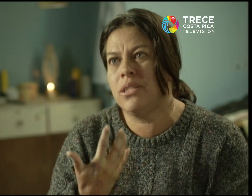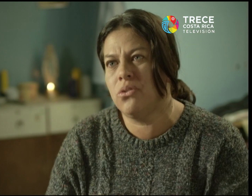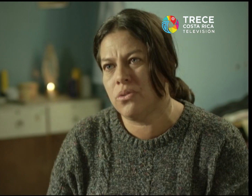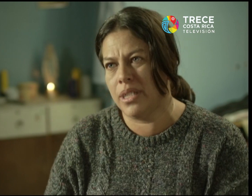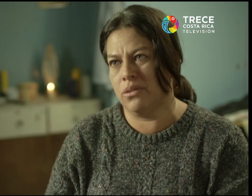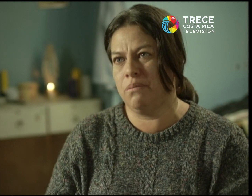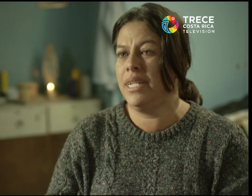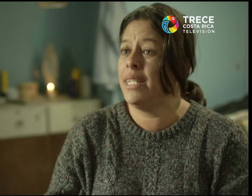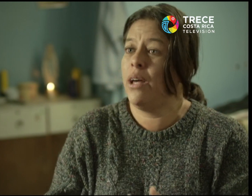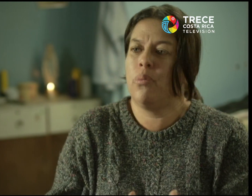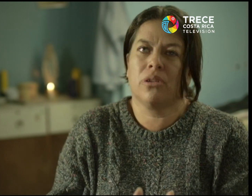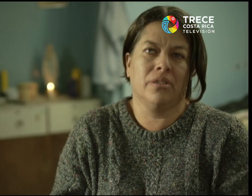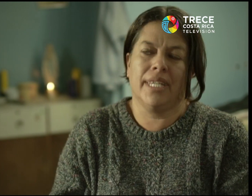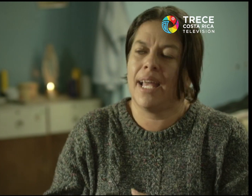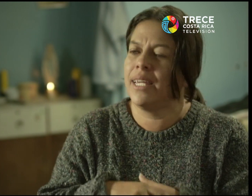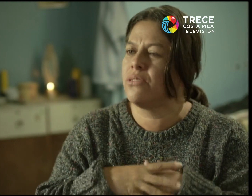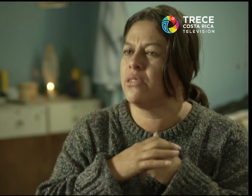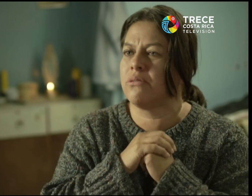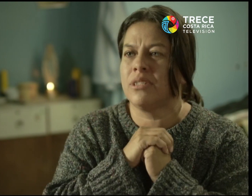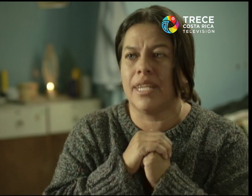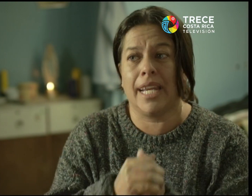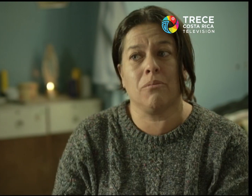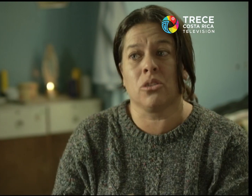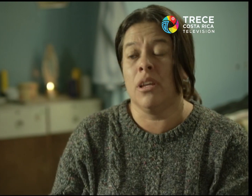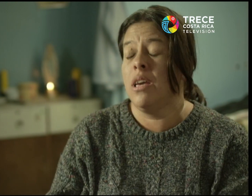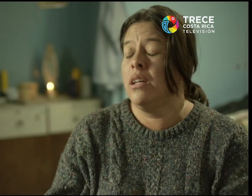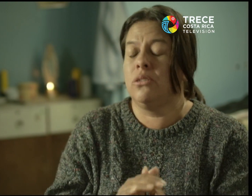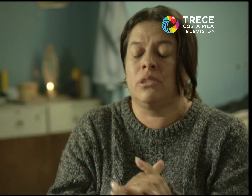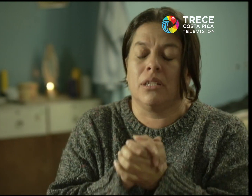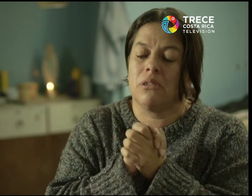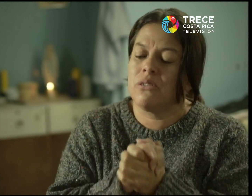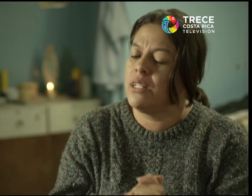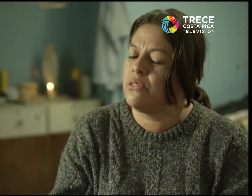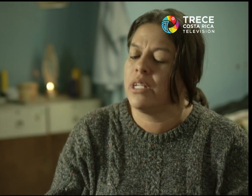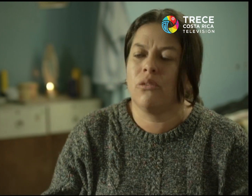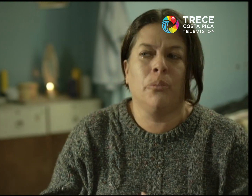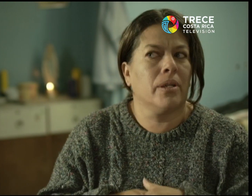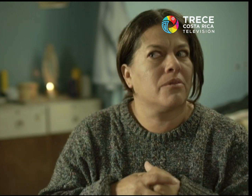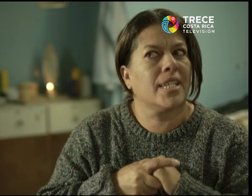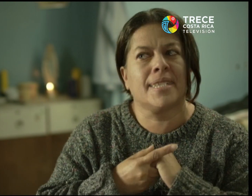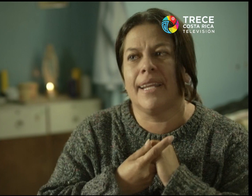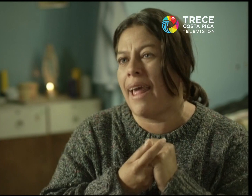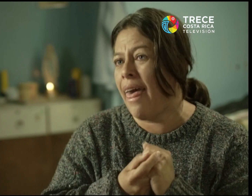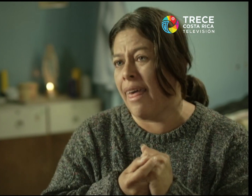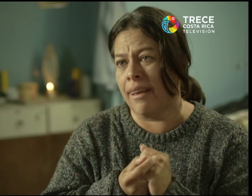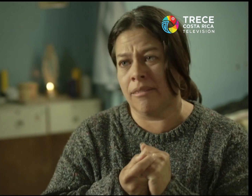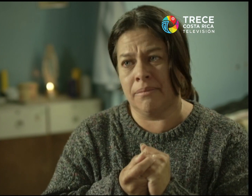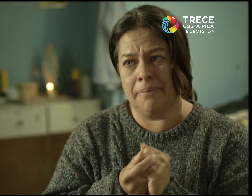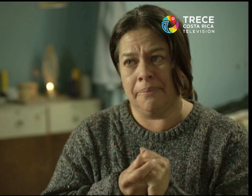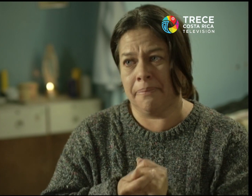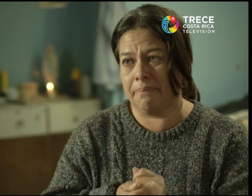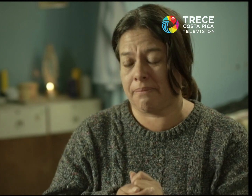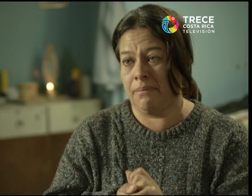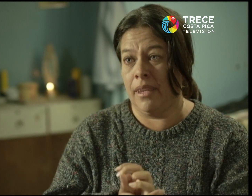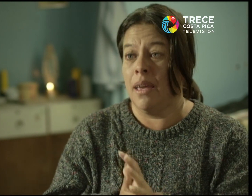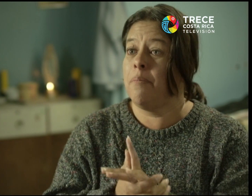Por favor, ayúdenos. Mire, la oportunidad que nosotros tenemos. Si usted no nos ayuda, no podemos hacer nada.